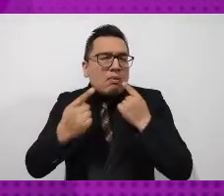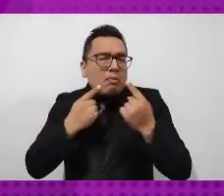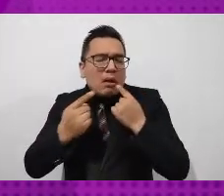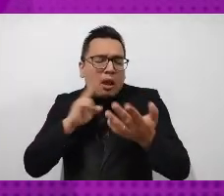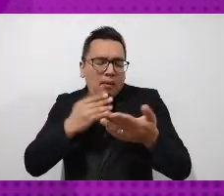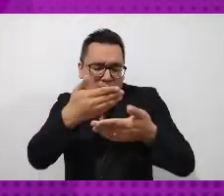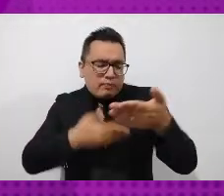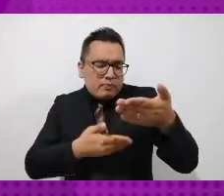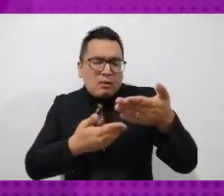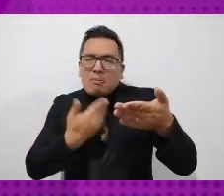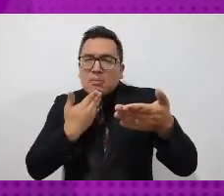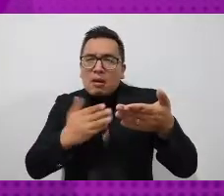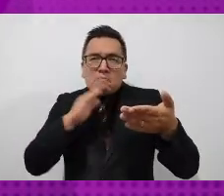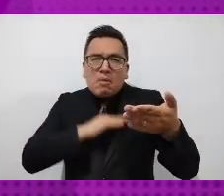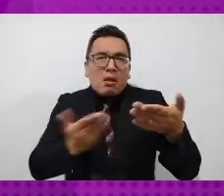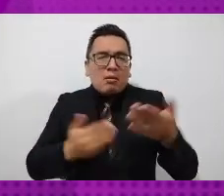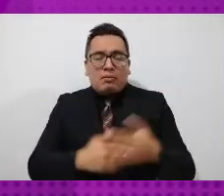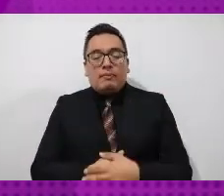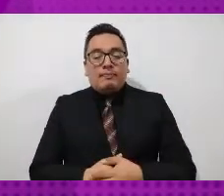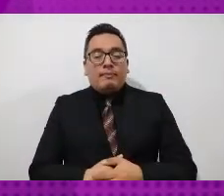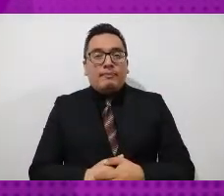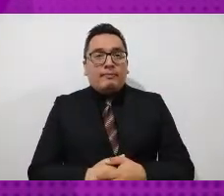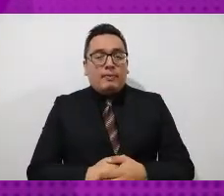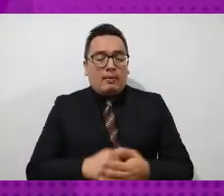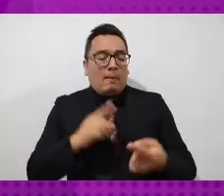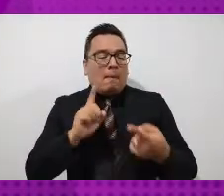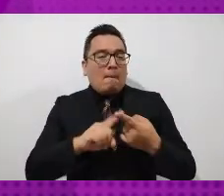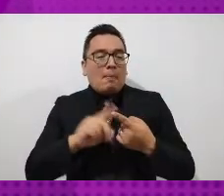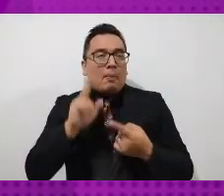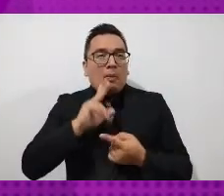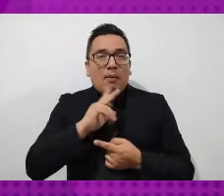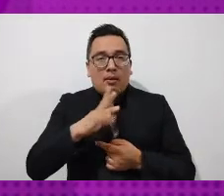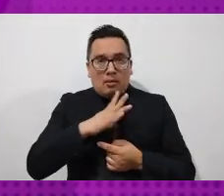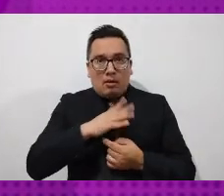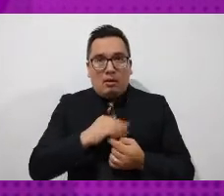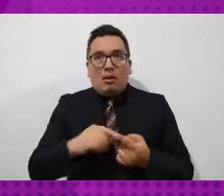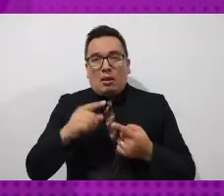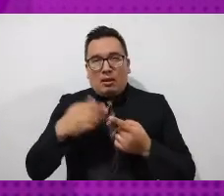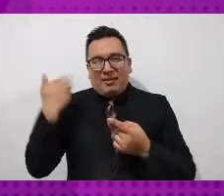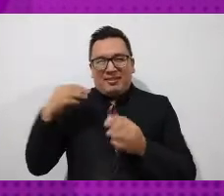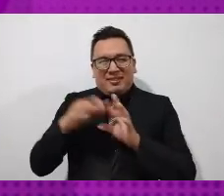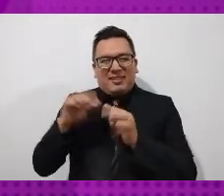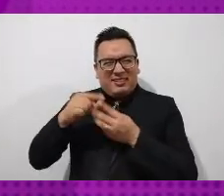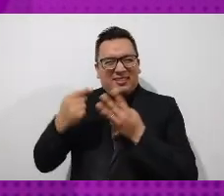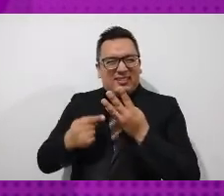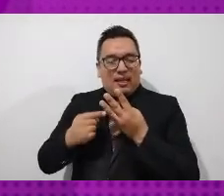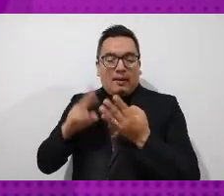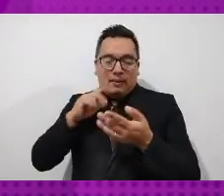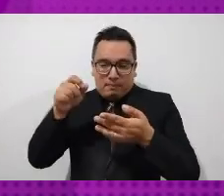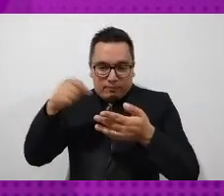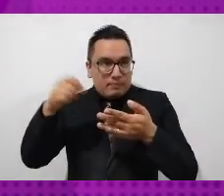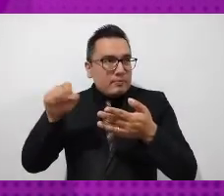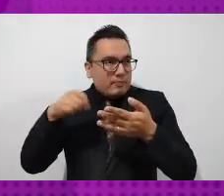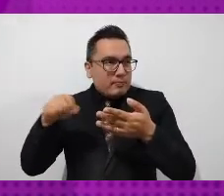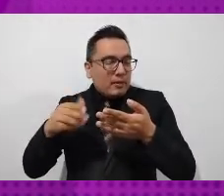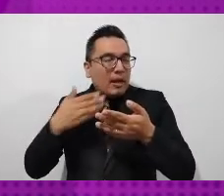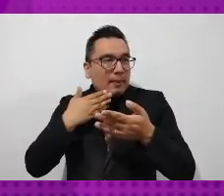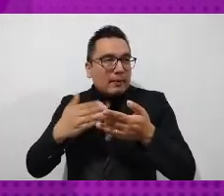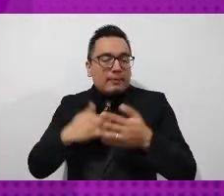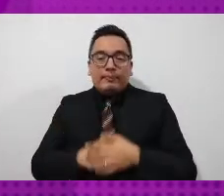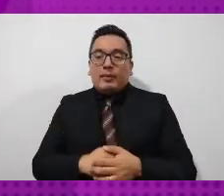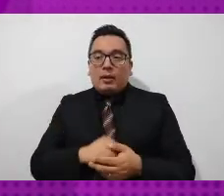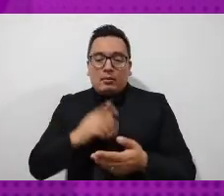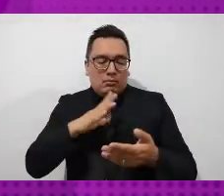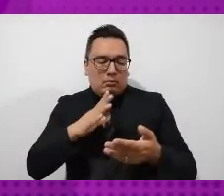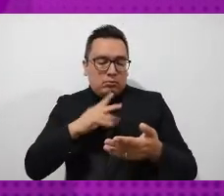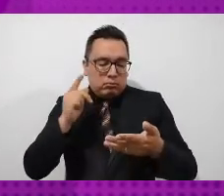de la iniciativa. En primer lugar, checa que estén los requisitos que ya mencionamos. Después de que checa